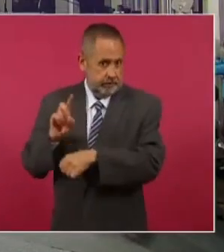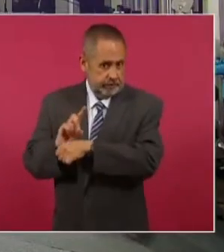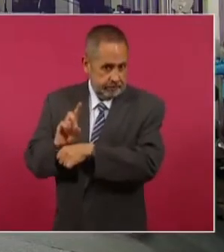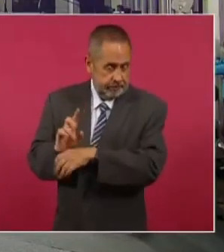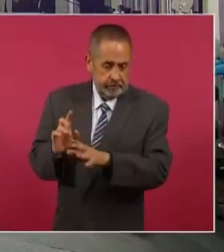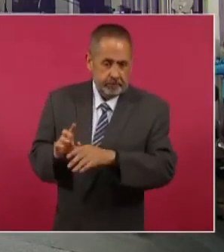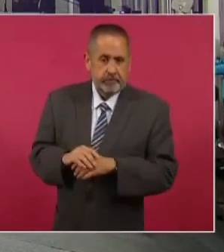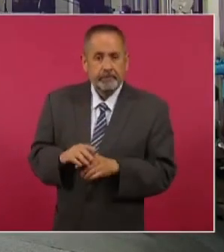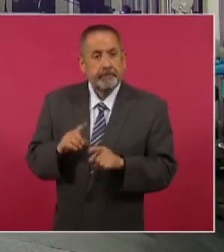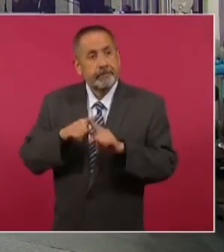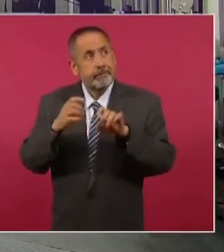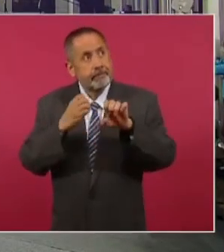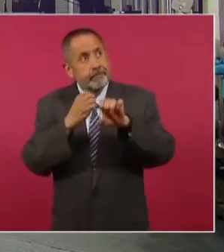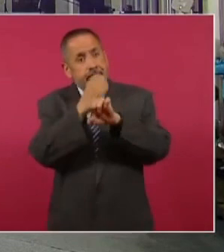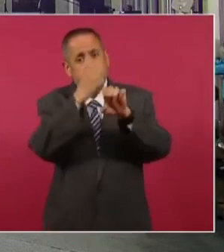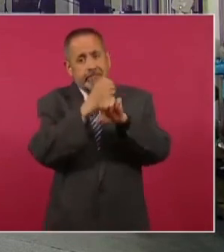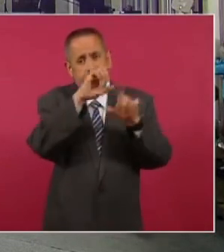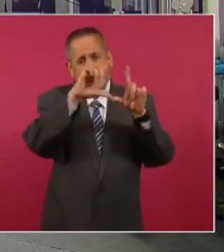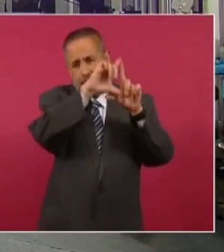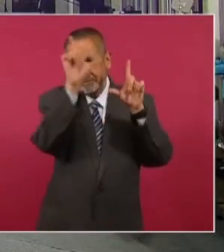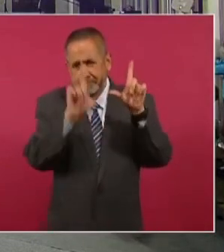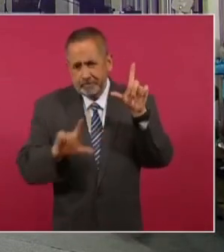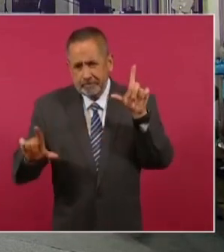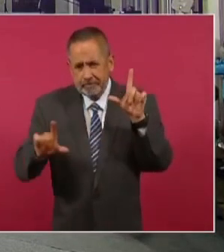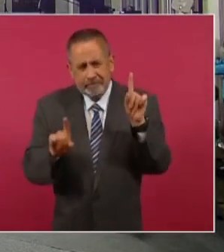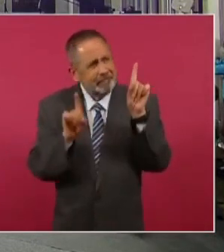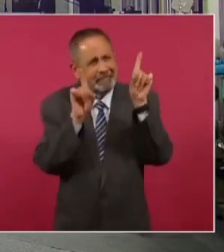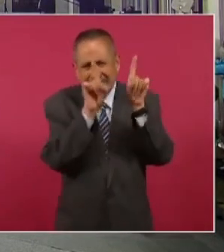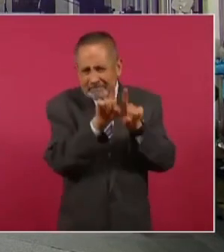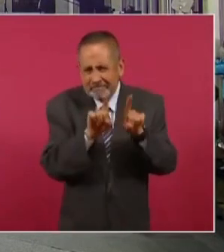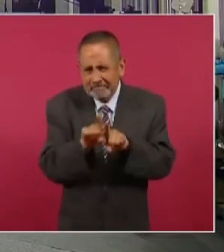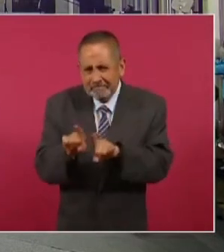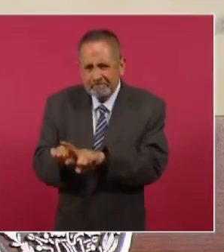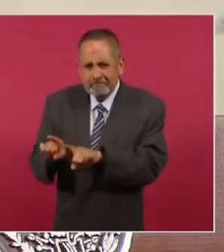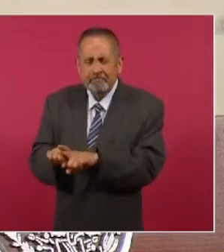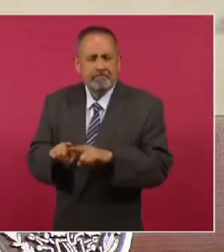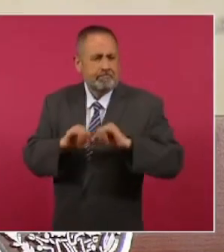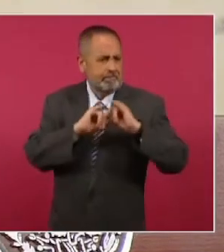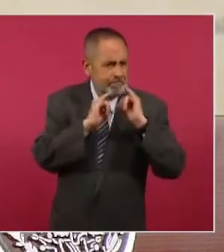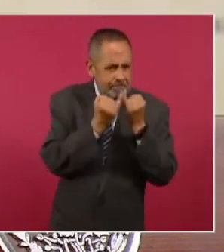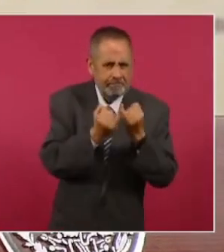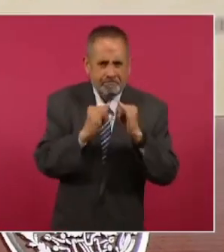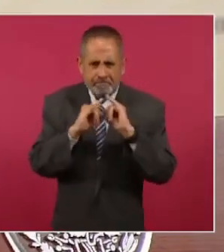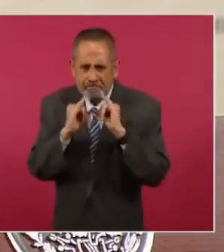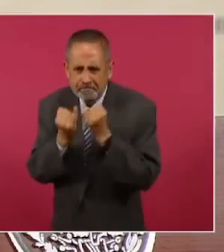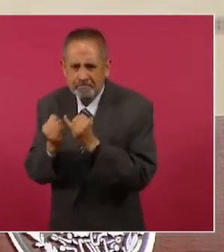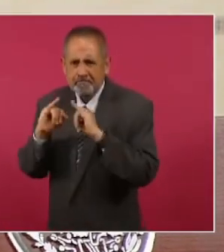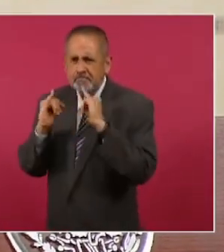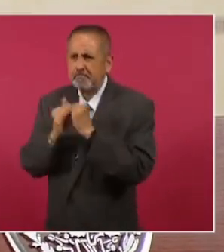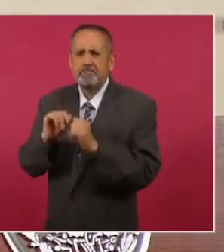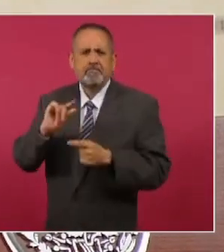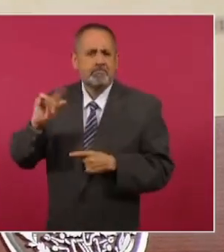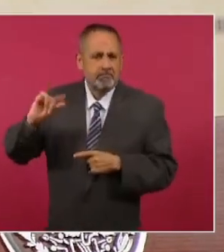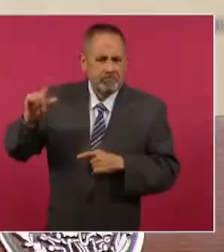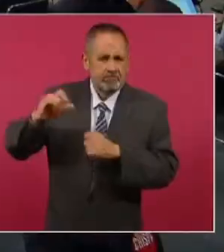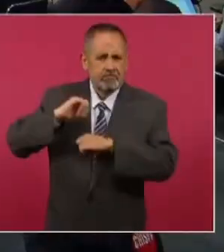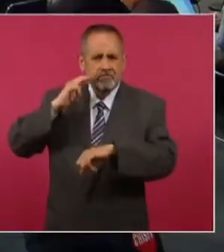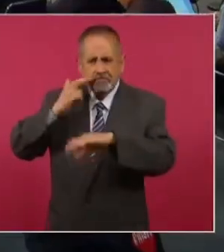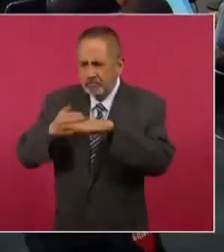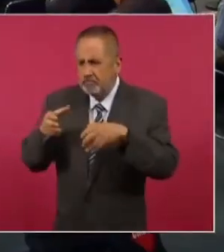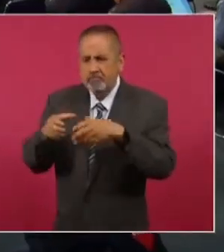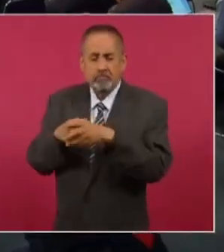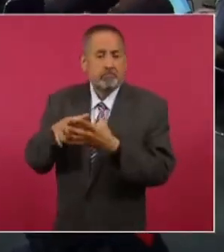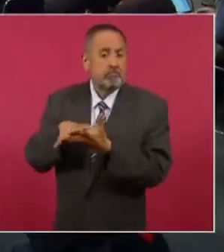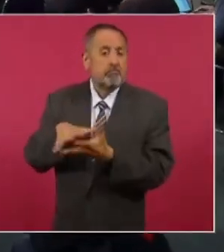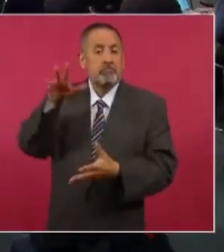en todos los estados se hace lo mismo se reúnen autoridades estatales en la